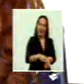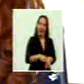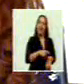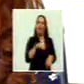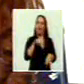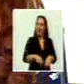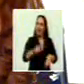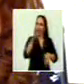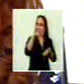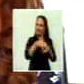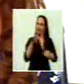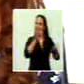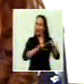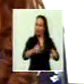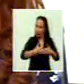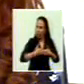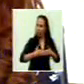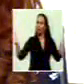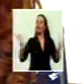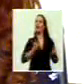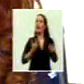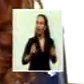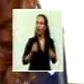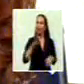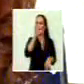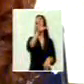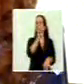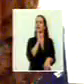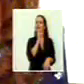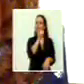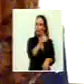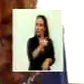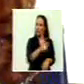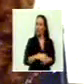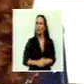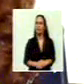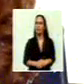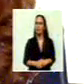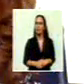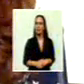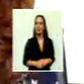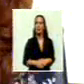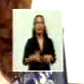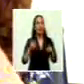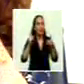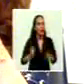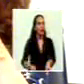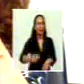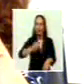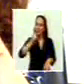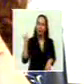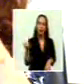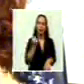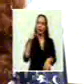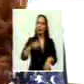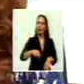precisamente, en San Miguel del Tucumán. También, muy importante, la inauguración que hoy hemos hecho en Campana,